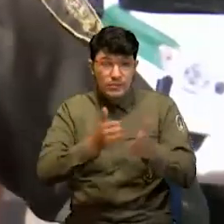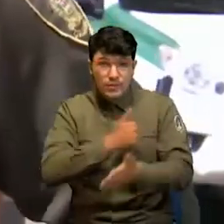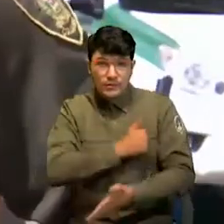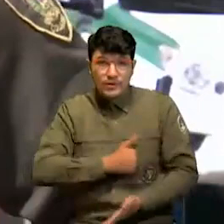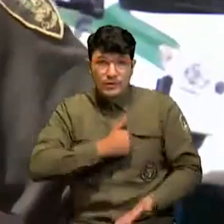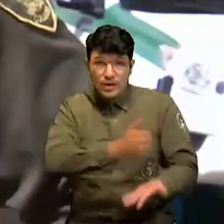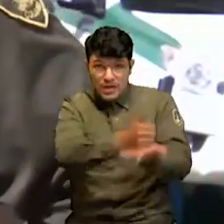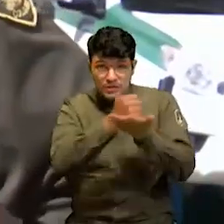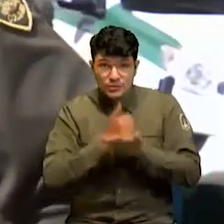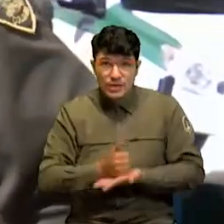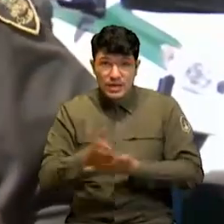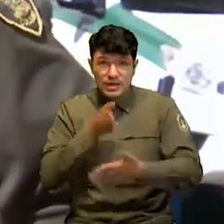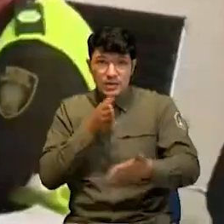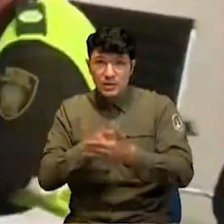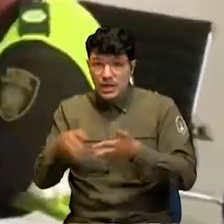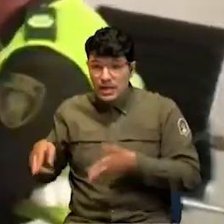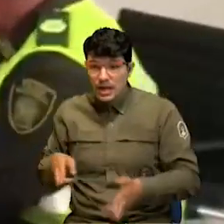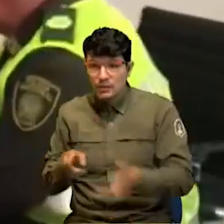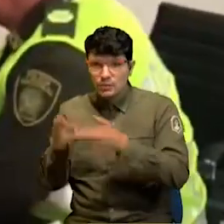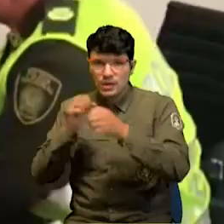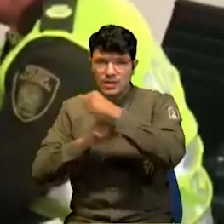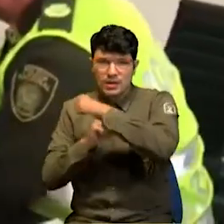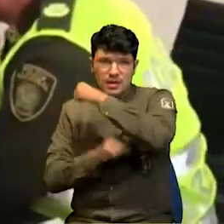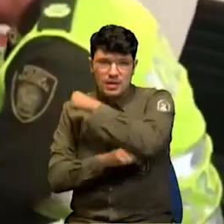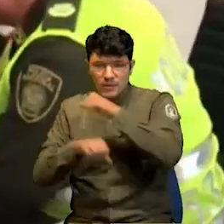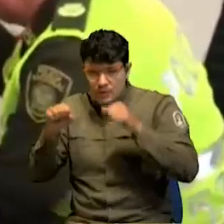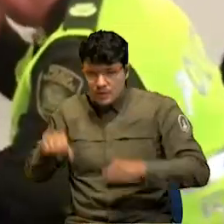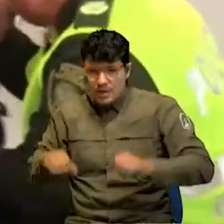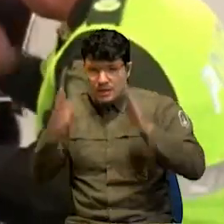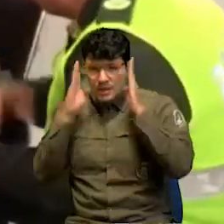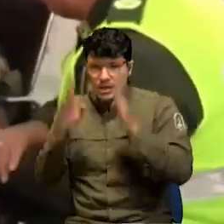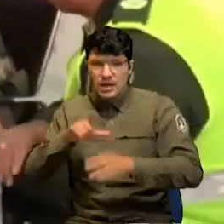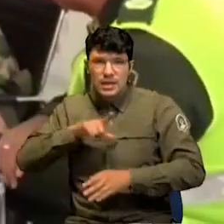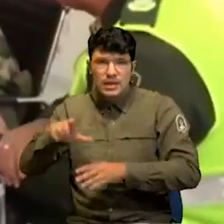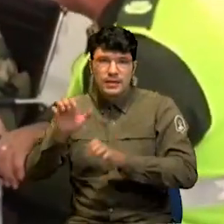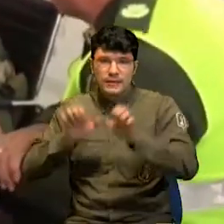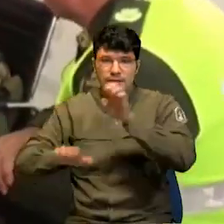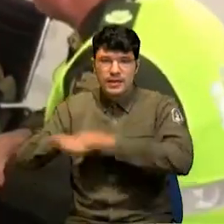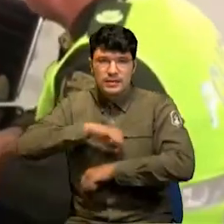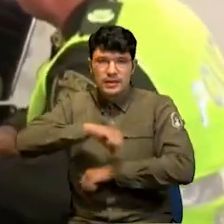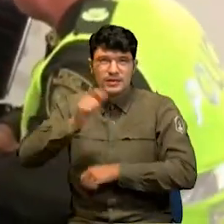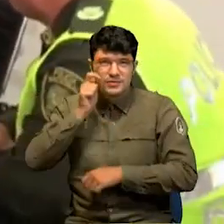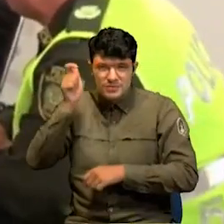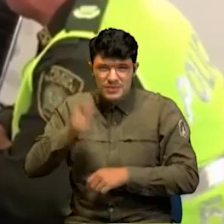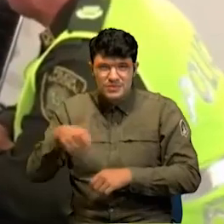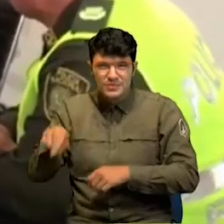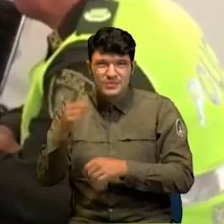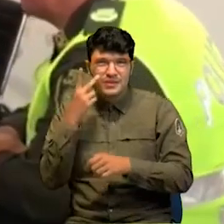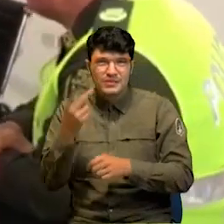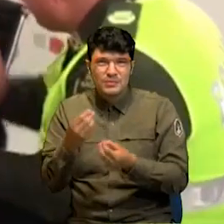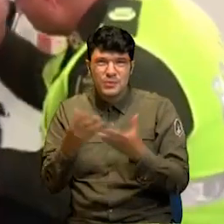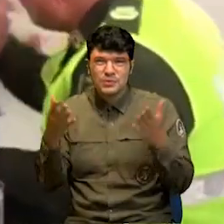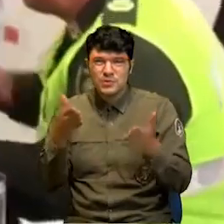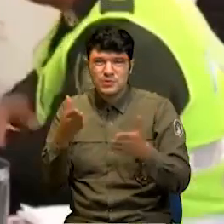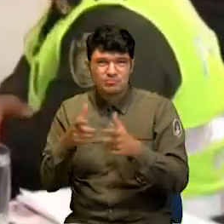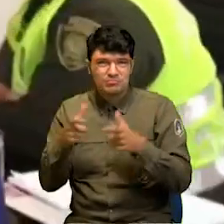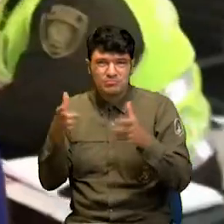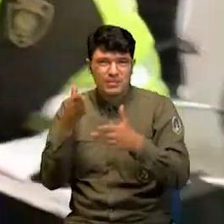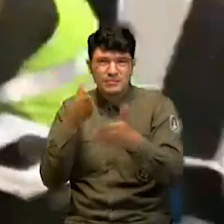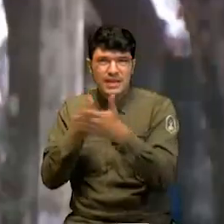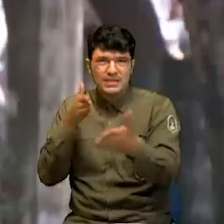ruta de atención se ha fortalecido para reseccionar denuncias de líderes y defensores de derechos humanos ante la tendencia de aumento de amenazas en época